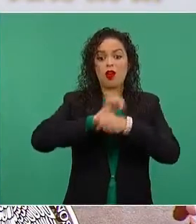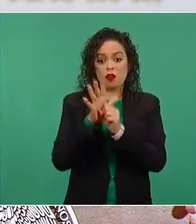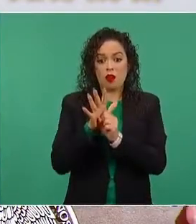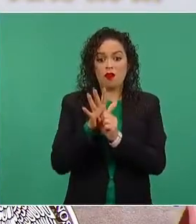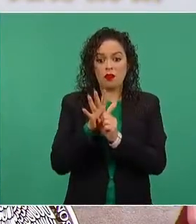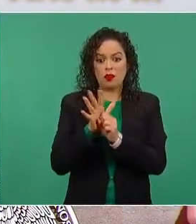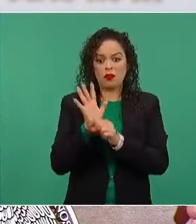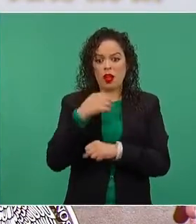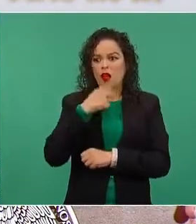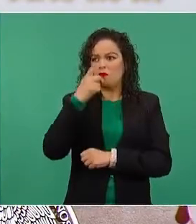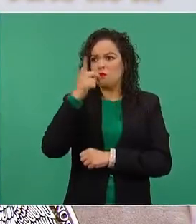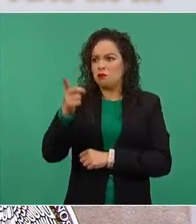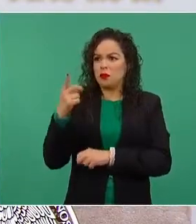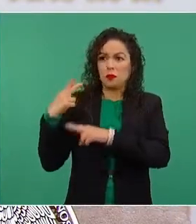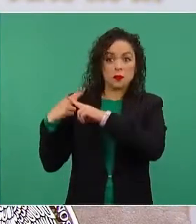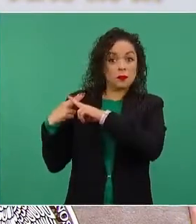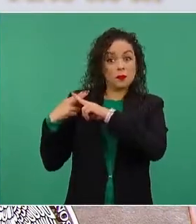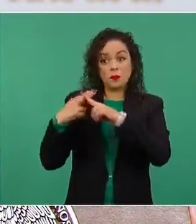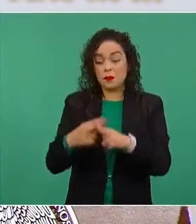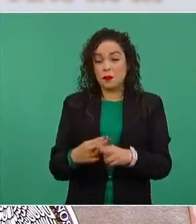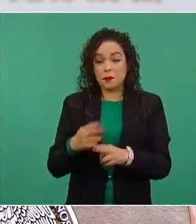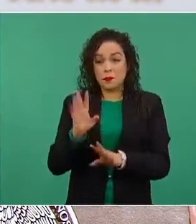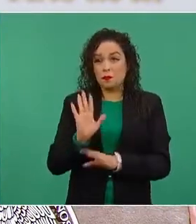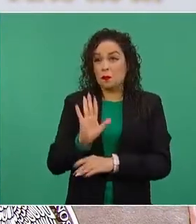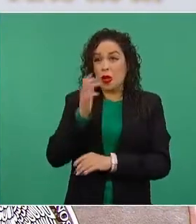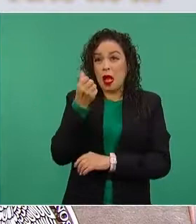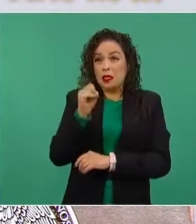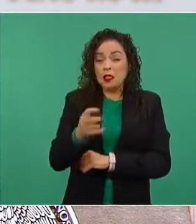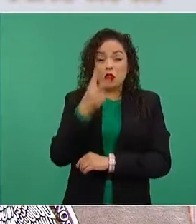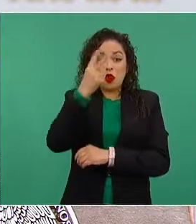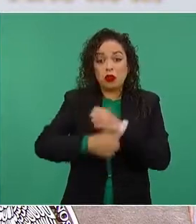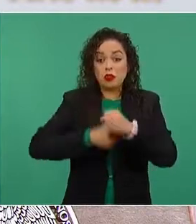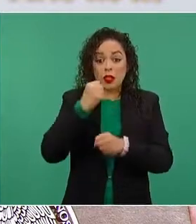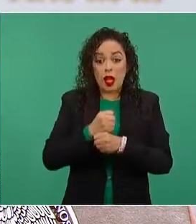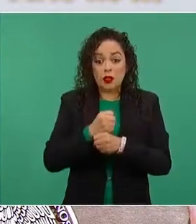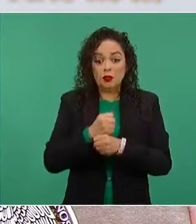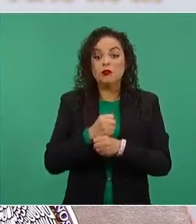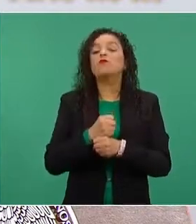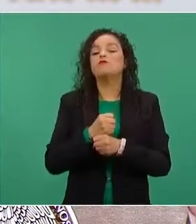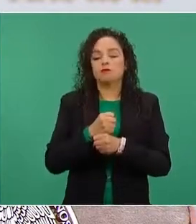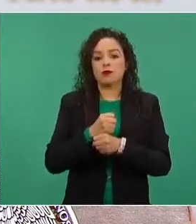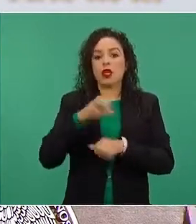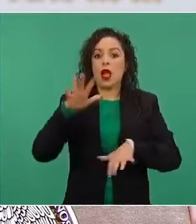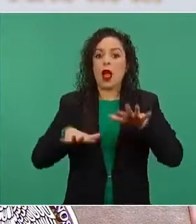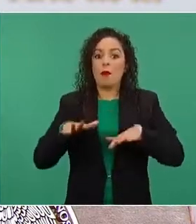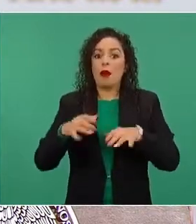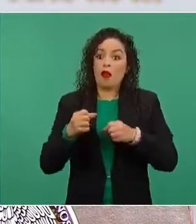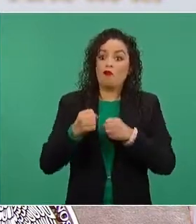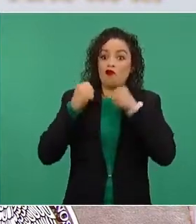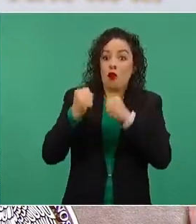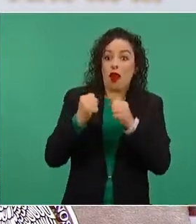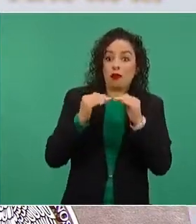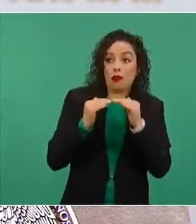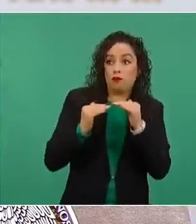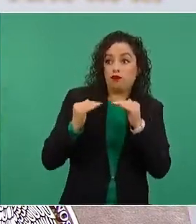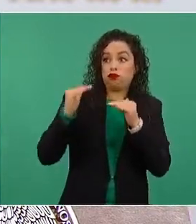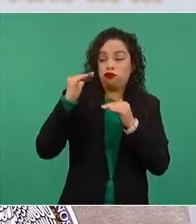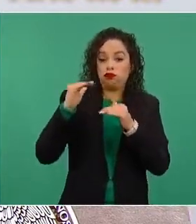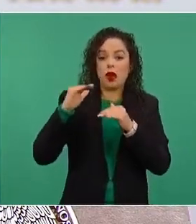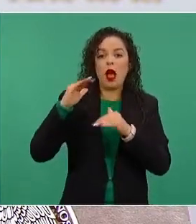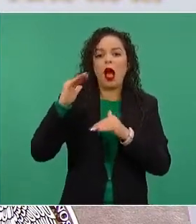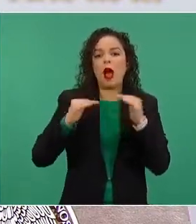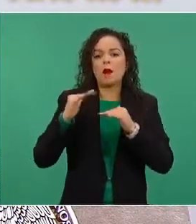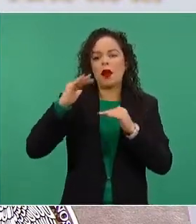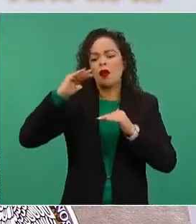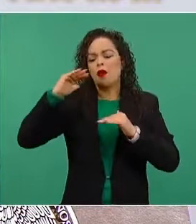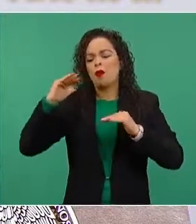desde hace casi 2 años, desde que empezó, tiene fluctuaciones, a veces sube, a veces baja, las famosas olas, y esto ocurre